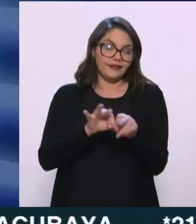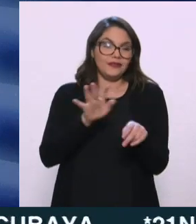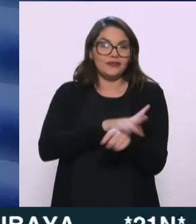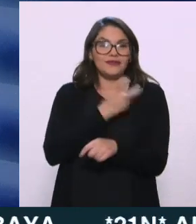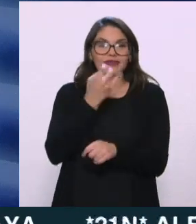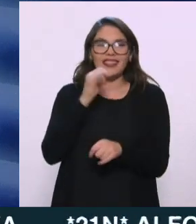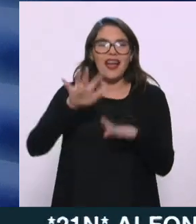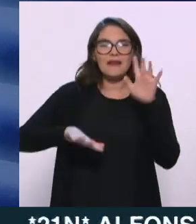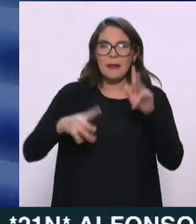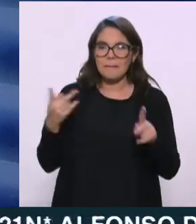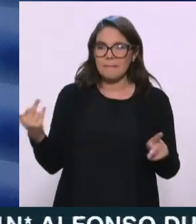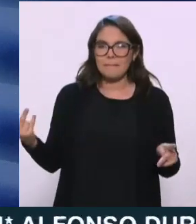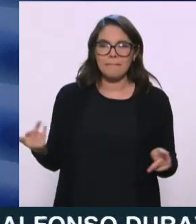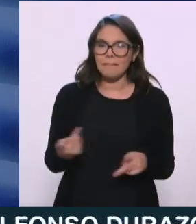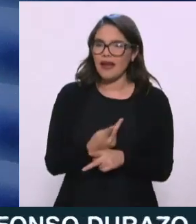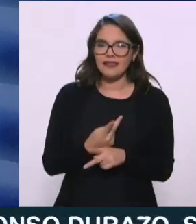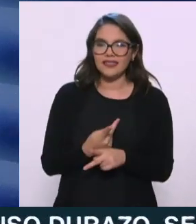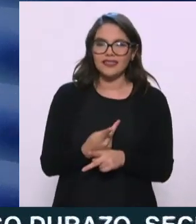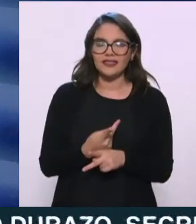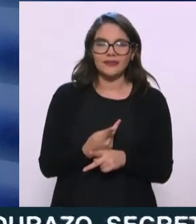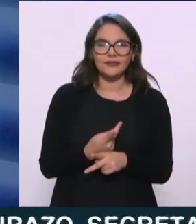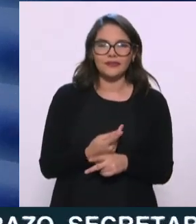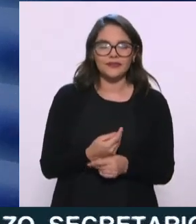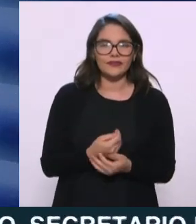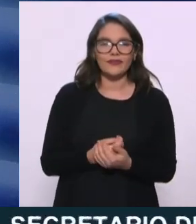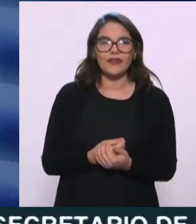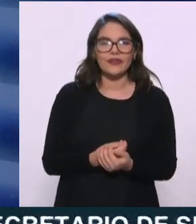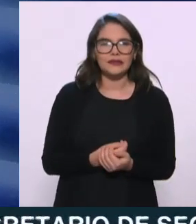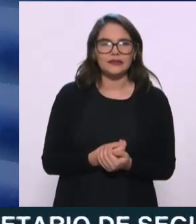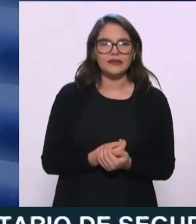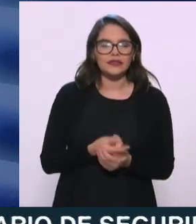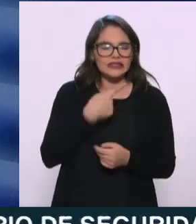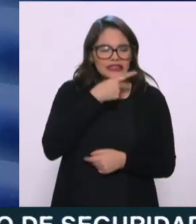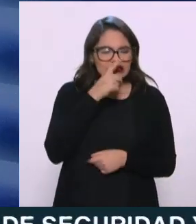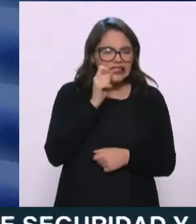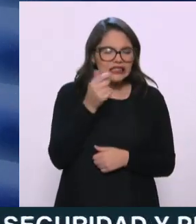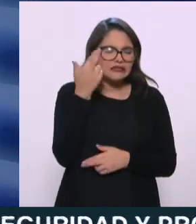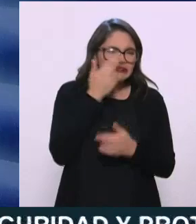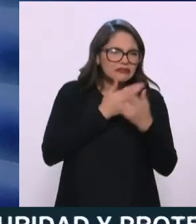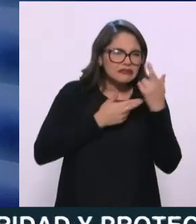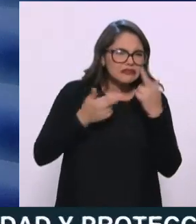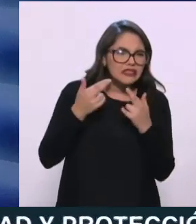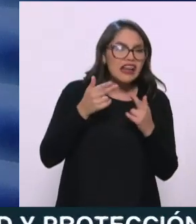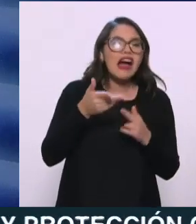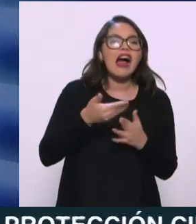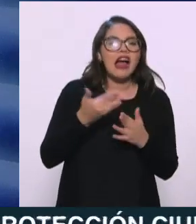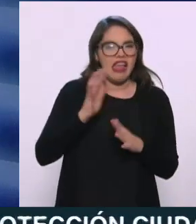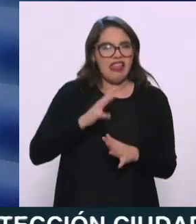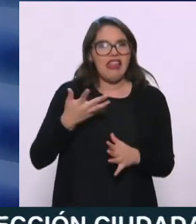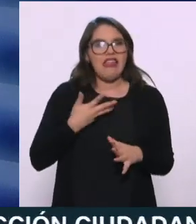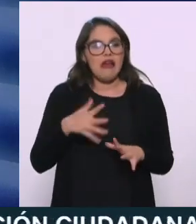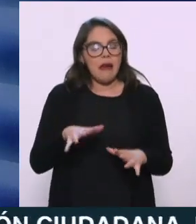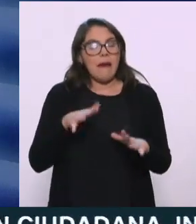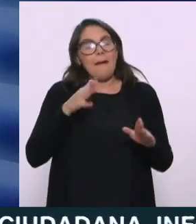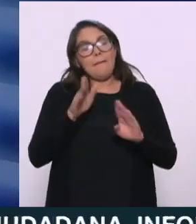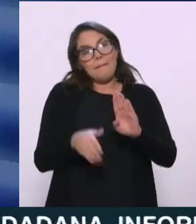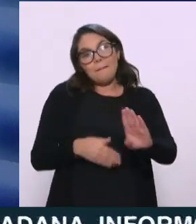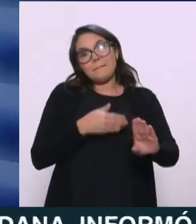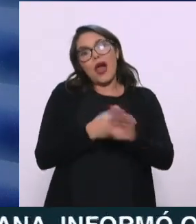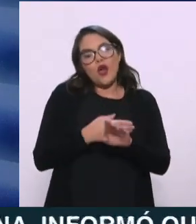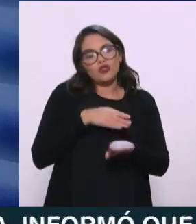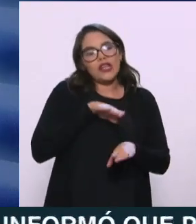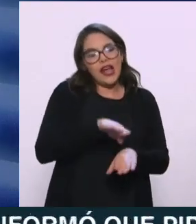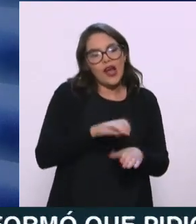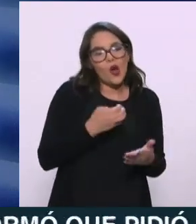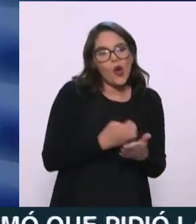con la situación del impacto económico que pueda tener y que me imagino que este análisis que hacen es que ya había un impacto económico, ¿no?